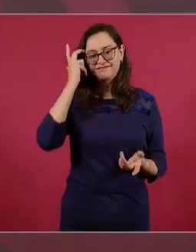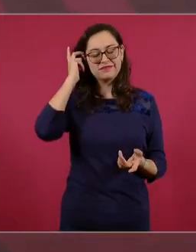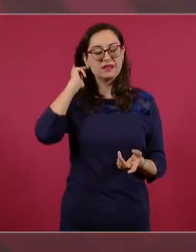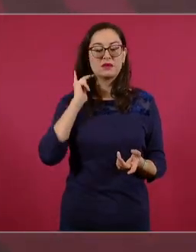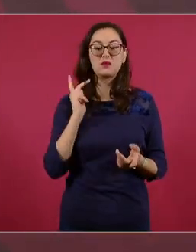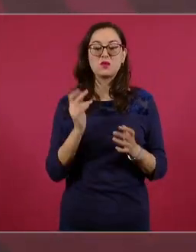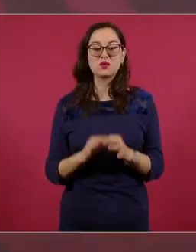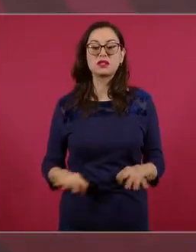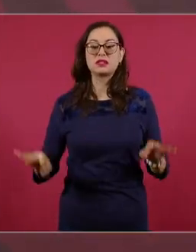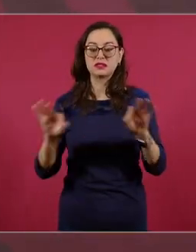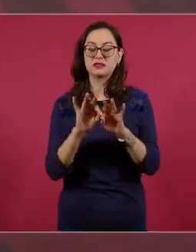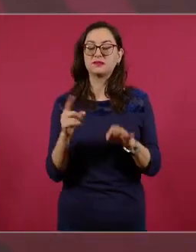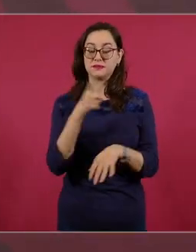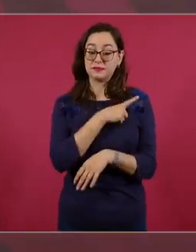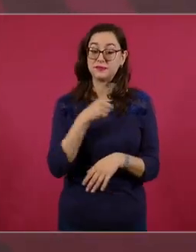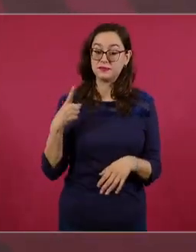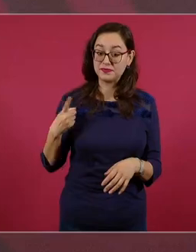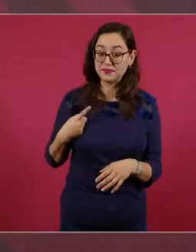en